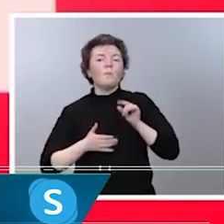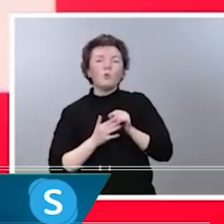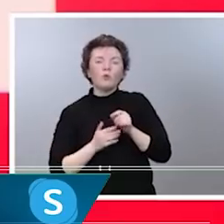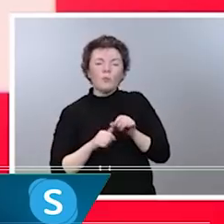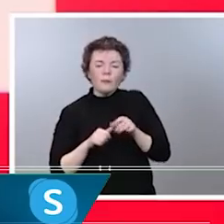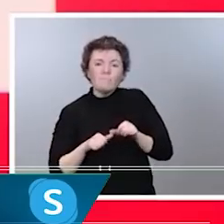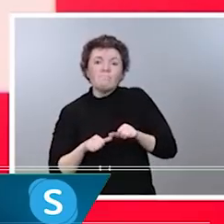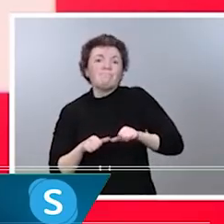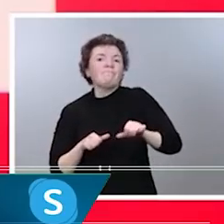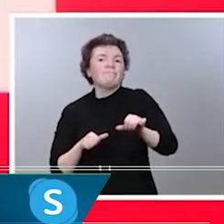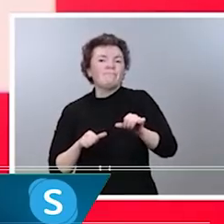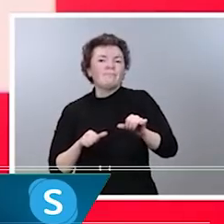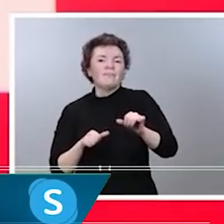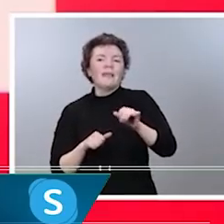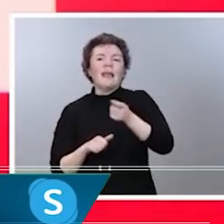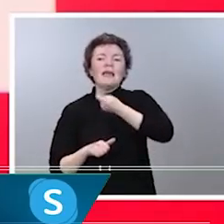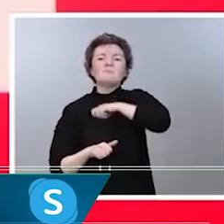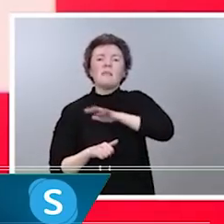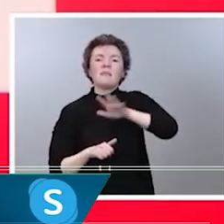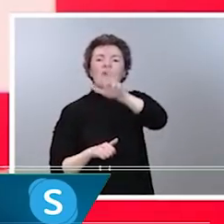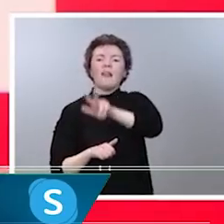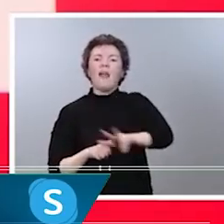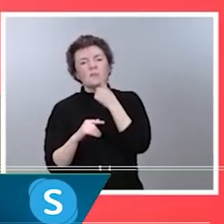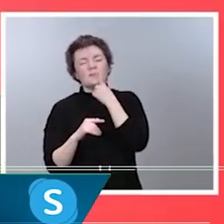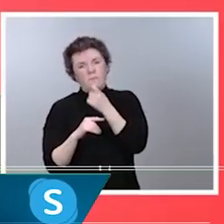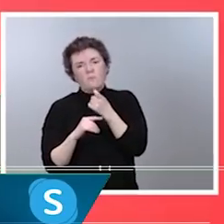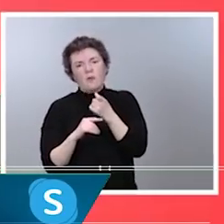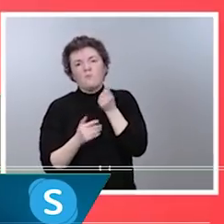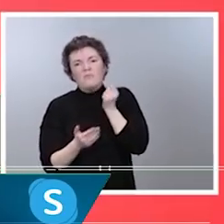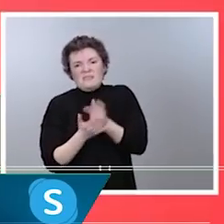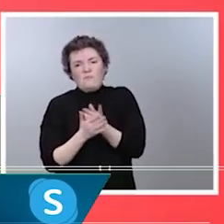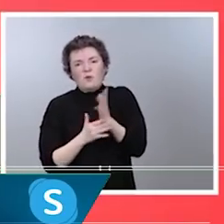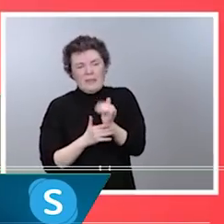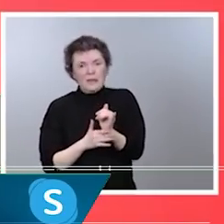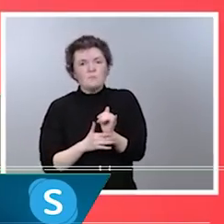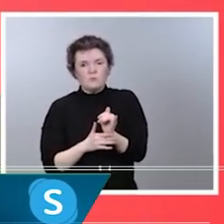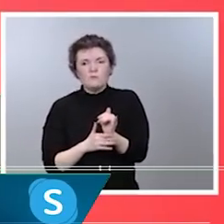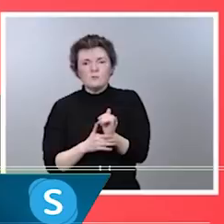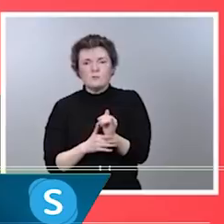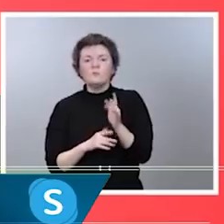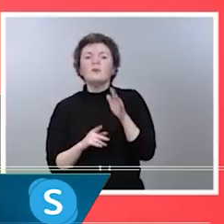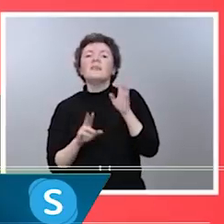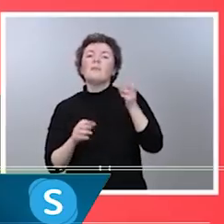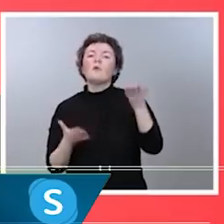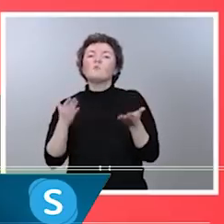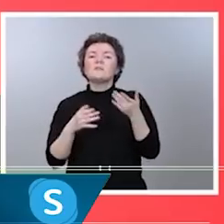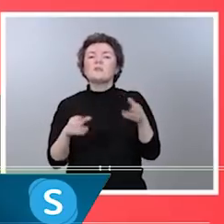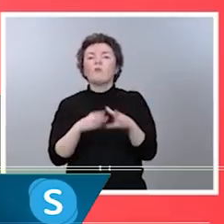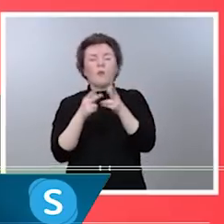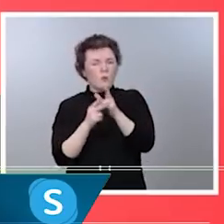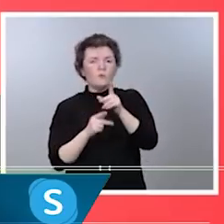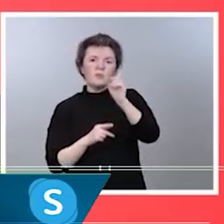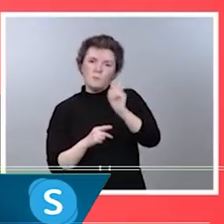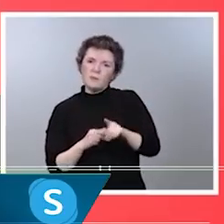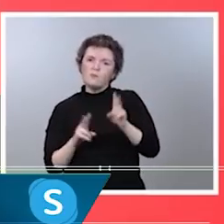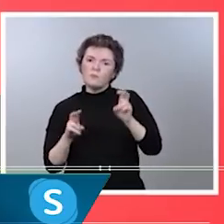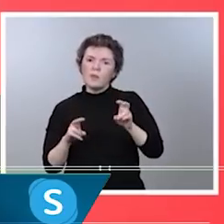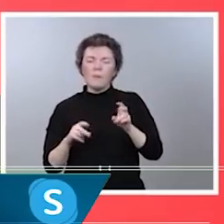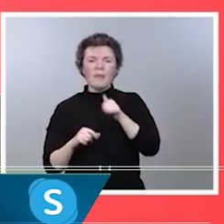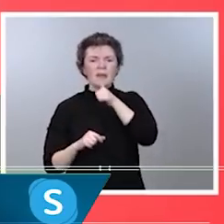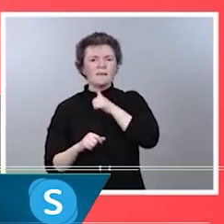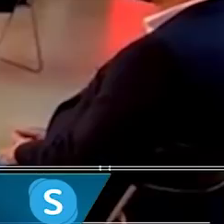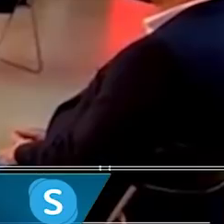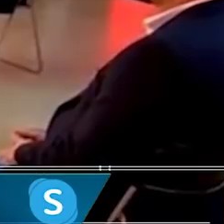advertido de que como no le estaban reteniendo pues ahora van a tener que pagar cuando no han pagado nunca ni tenían siquiera que hacer la declaración de la renta y